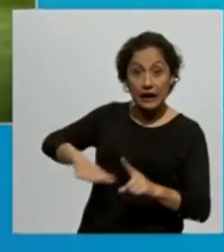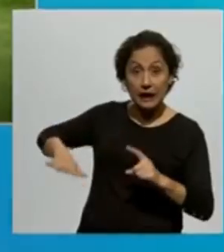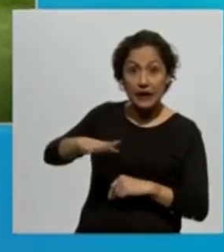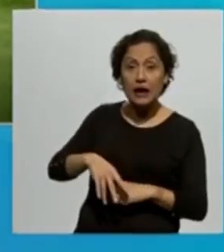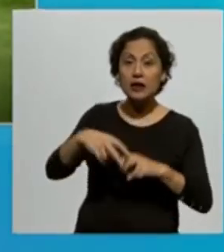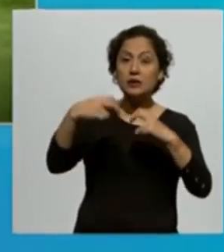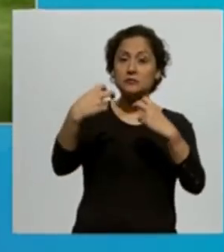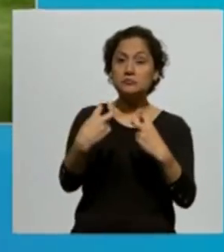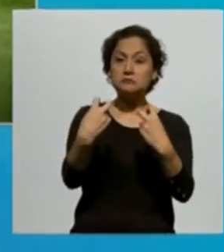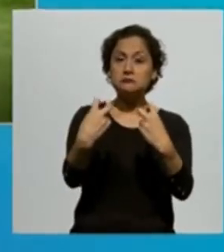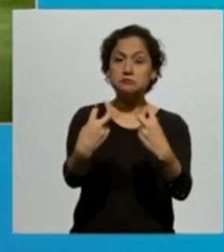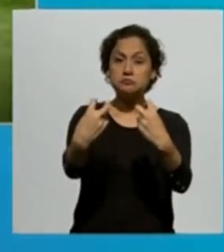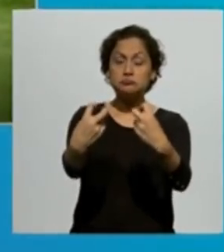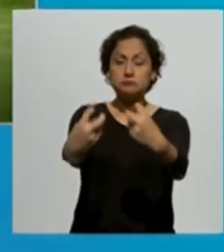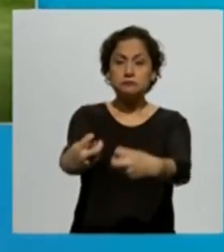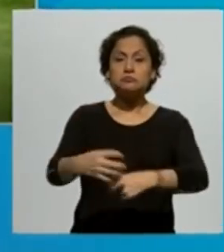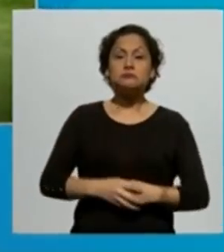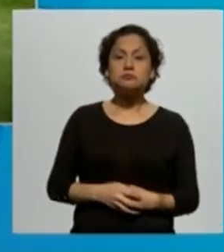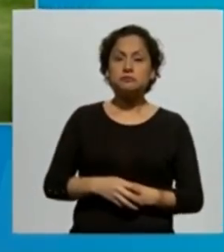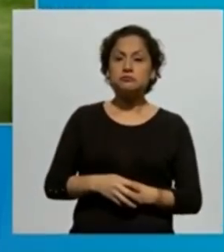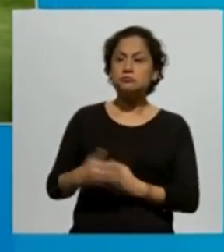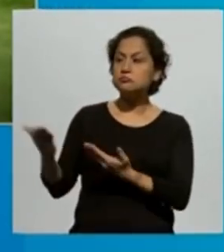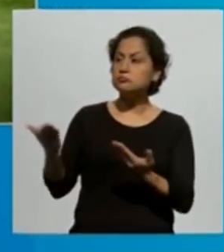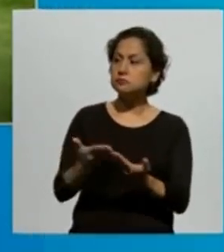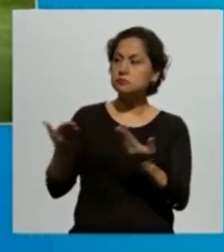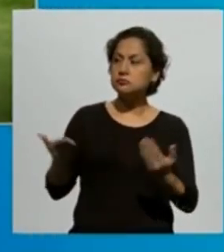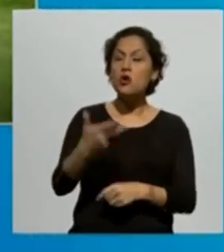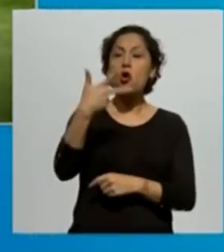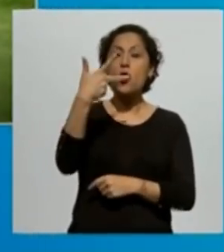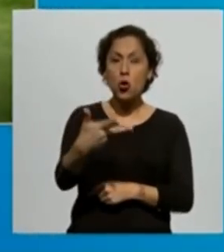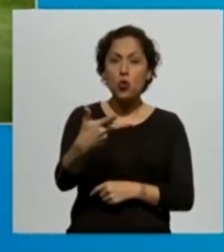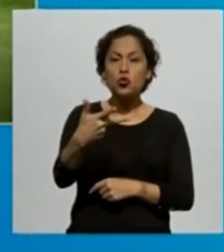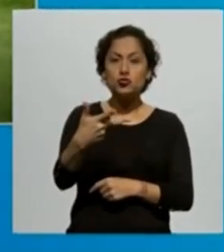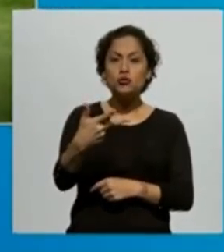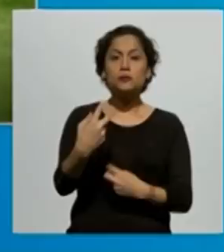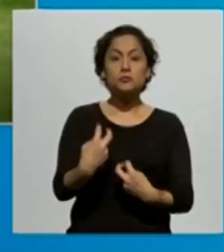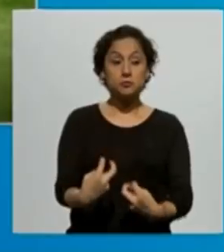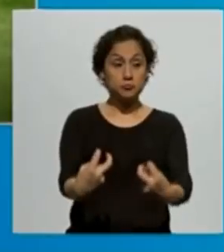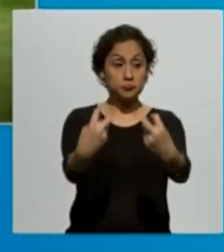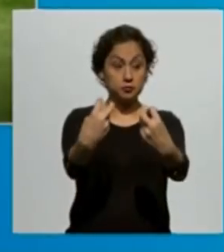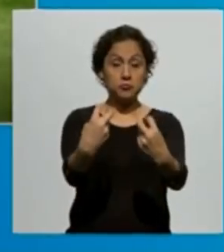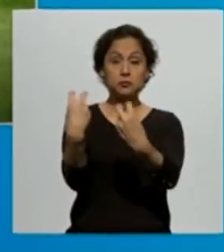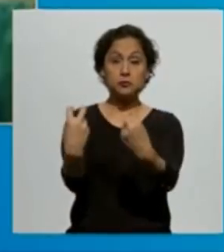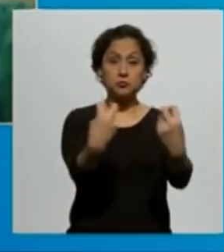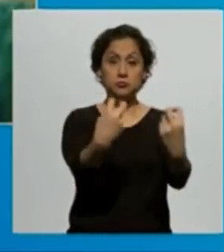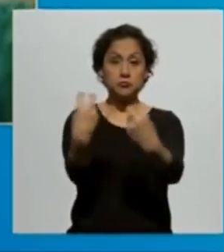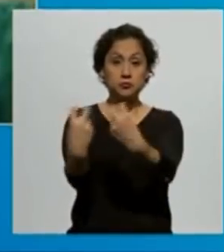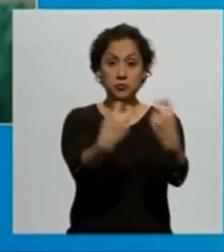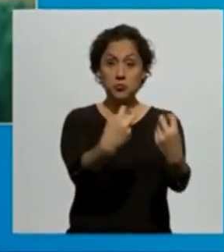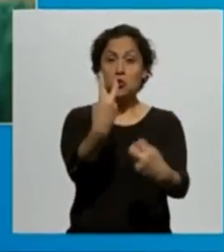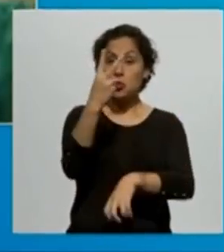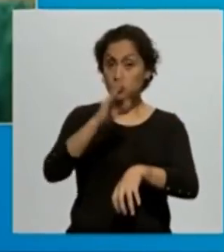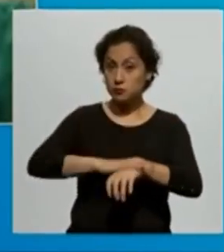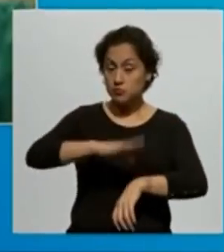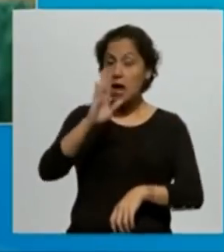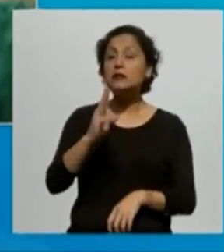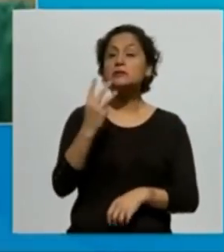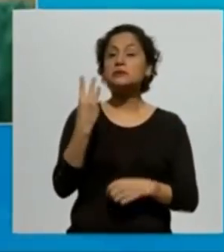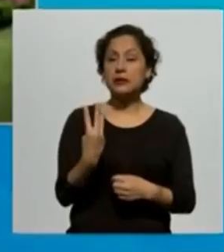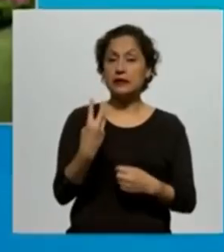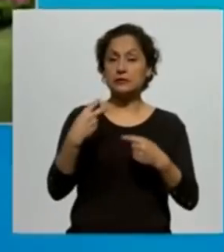frente, entran 8. Y para atrás, podemos poner 2 filas más. Serían 3 filas en